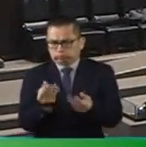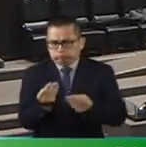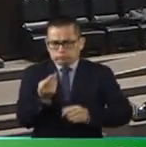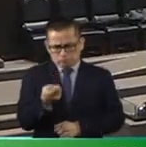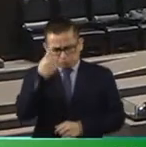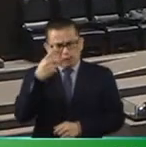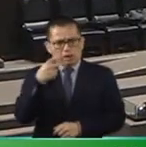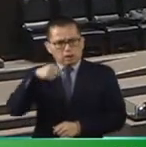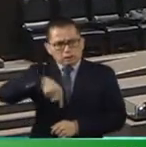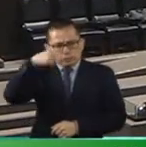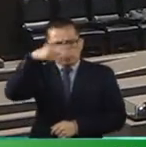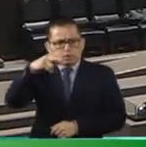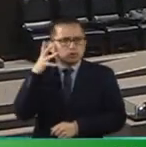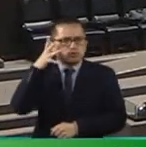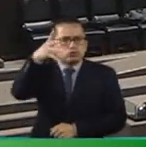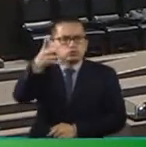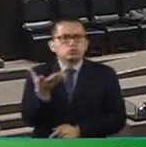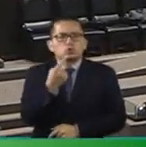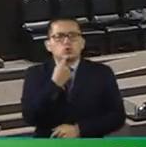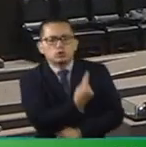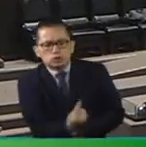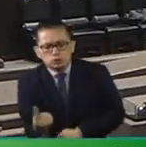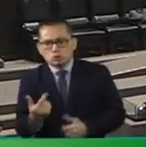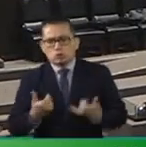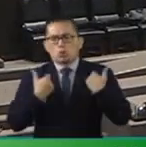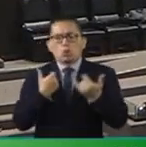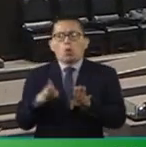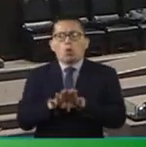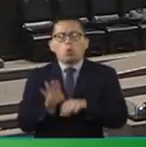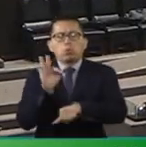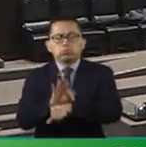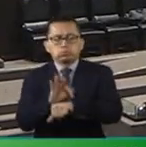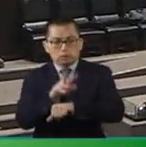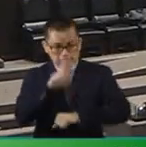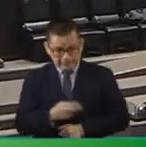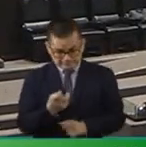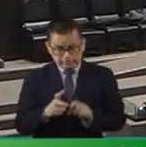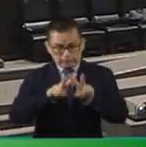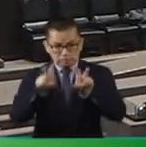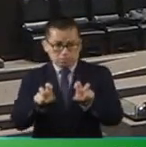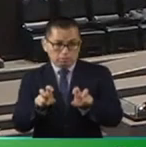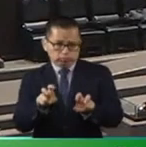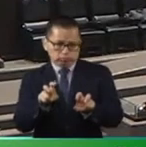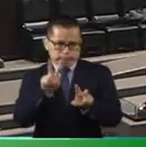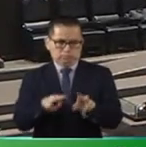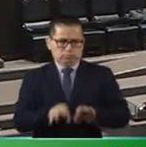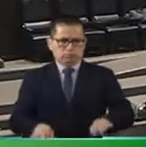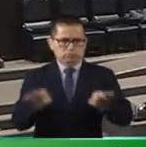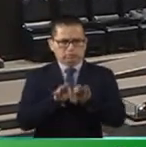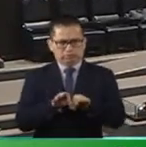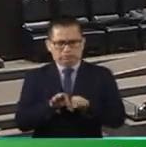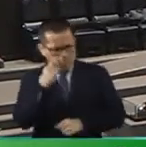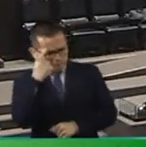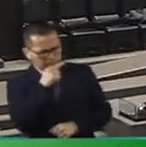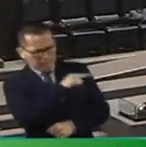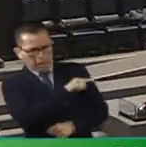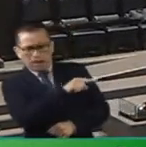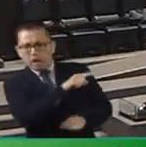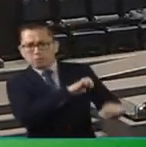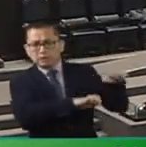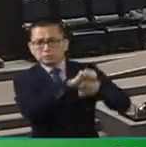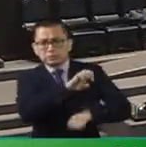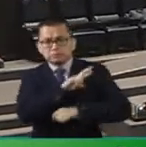futuro de la niñez y de la juventud, como bien lo dijo aquí mi compañera Laura Ballesteros? ¿Cómo vamos a lograrlo si no hay la más